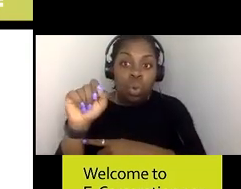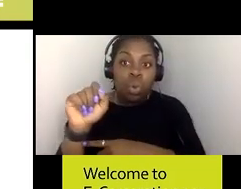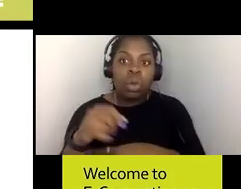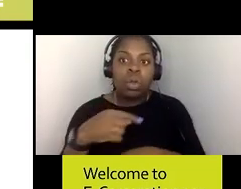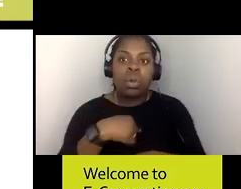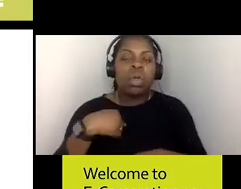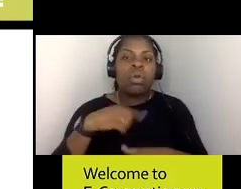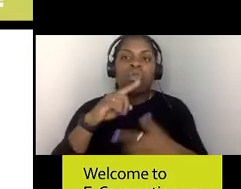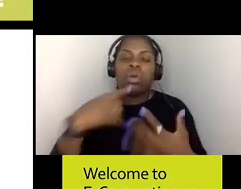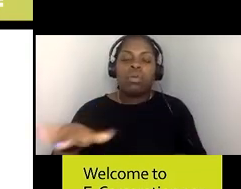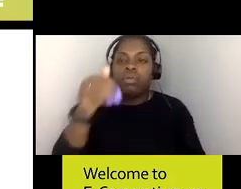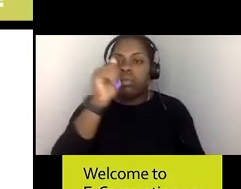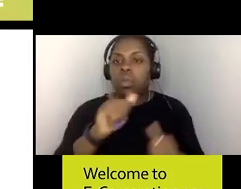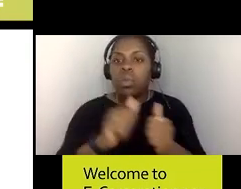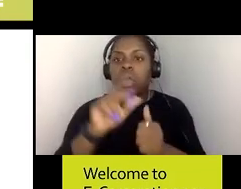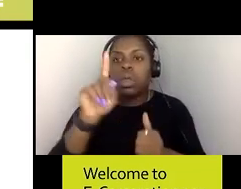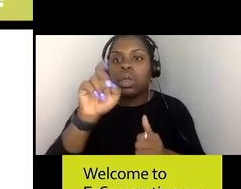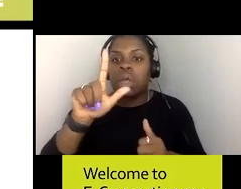herramienta educativa.